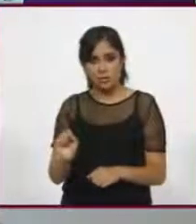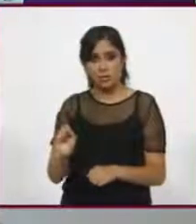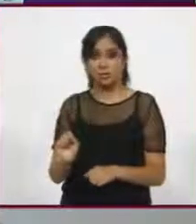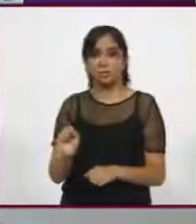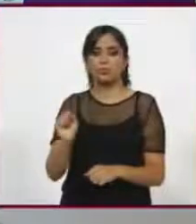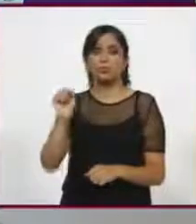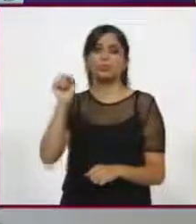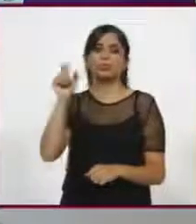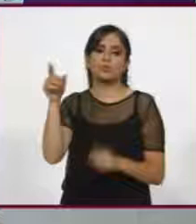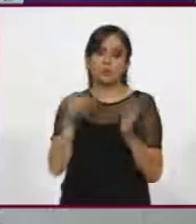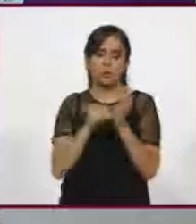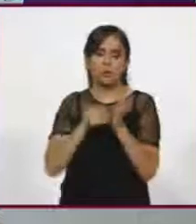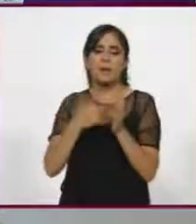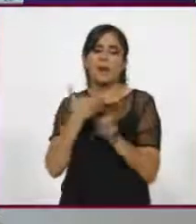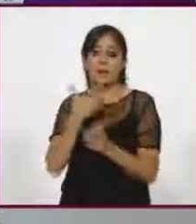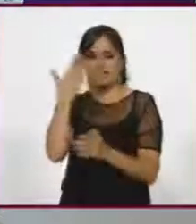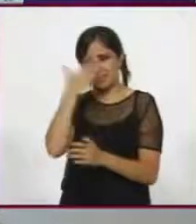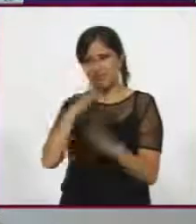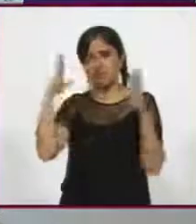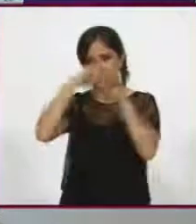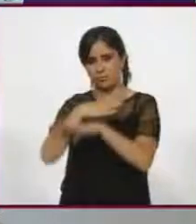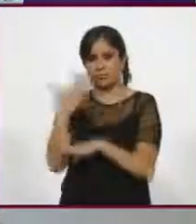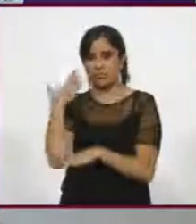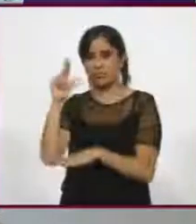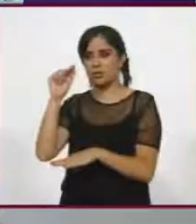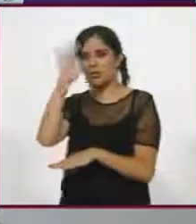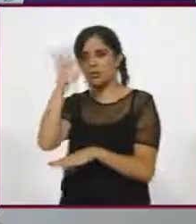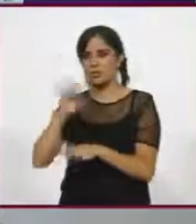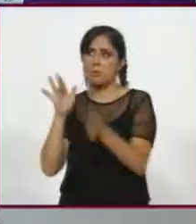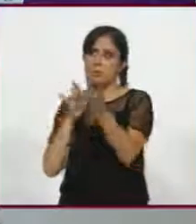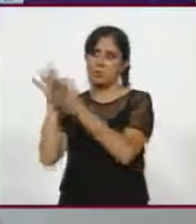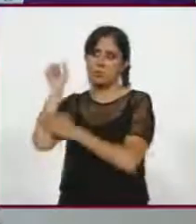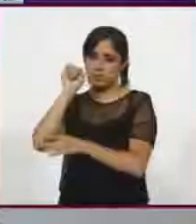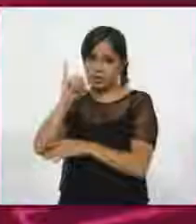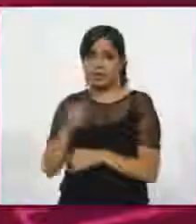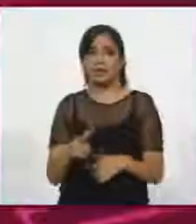bueno, ciertamente tiene mucho por medio en esta administración, 80%, Japón